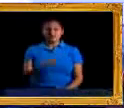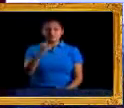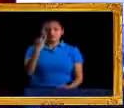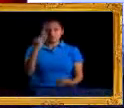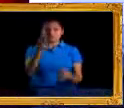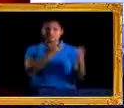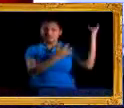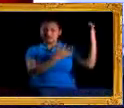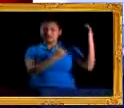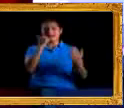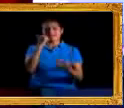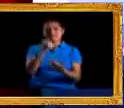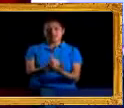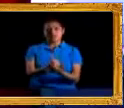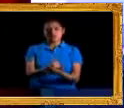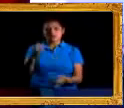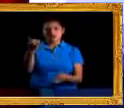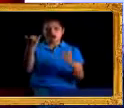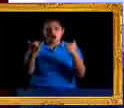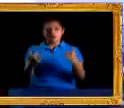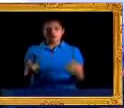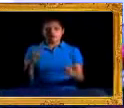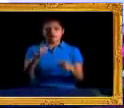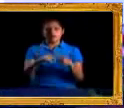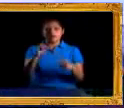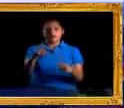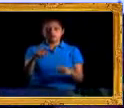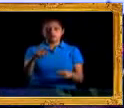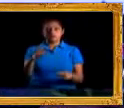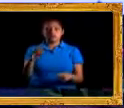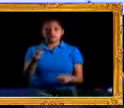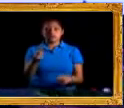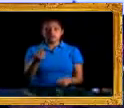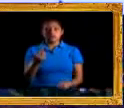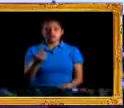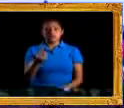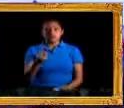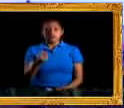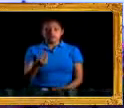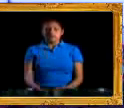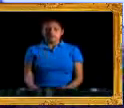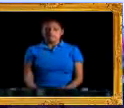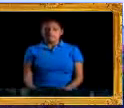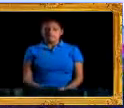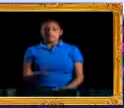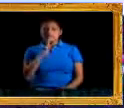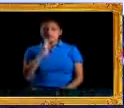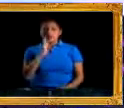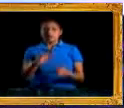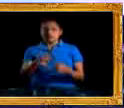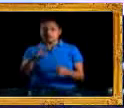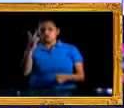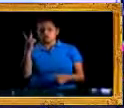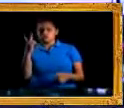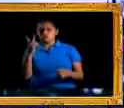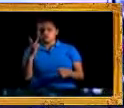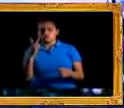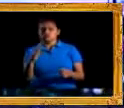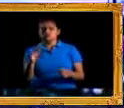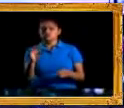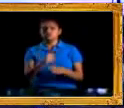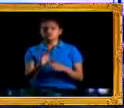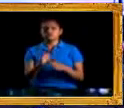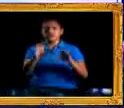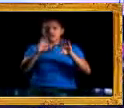esperando? Ahora, por eso es que le voy a estar hablando en 2 facetas, el mundo y